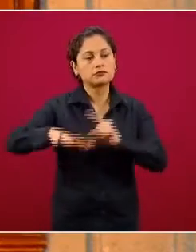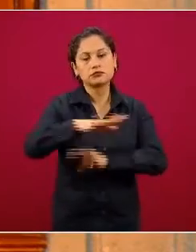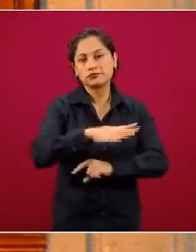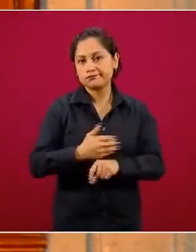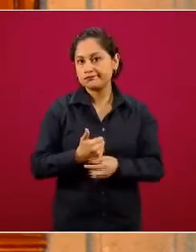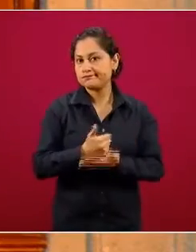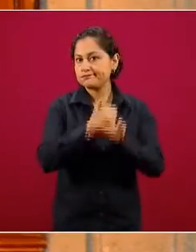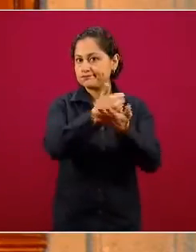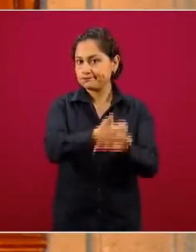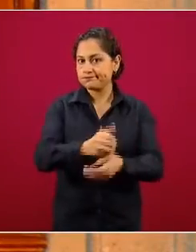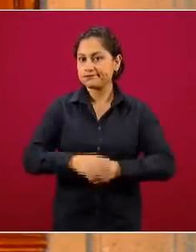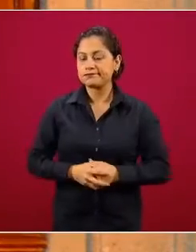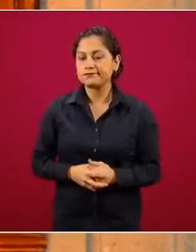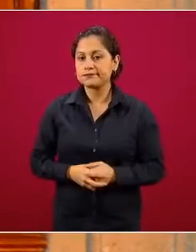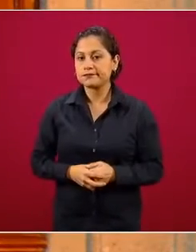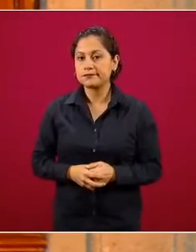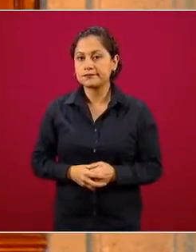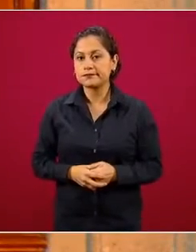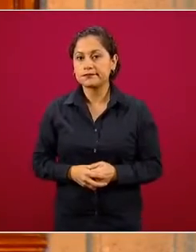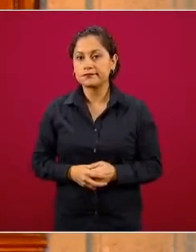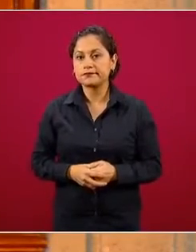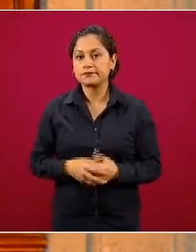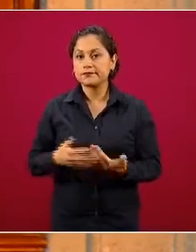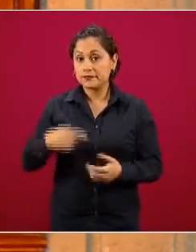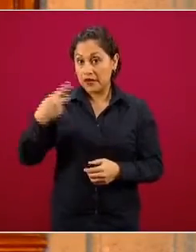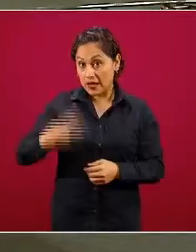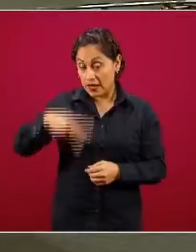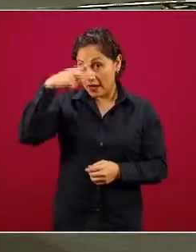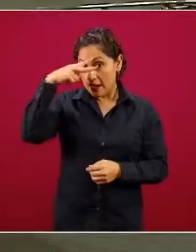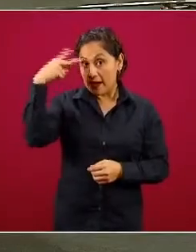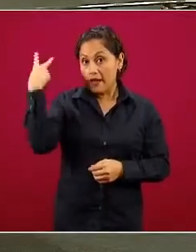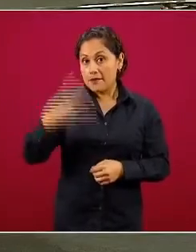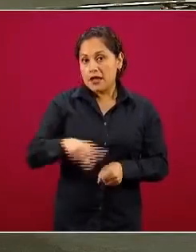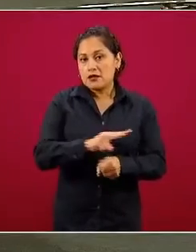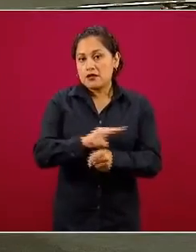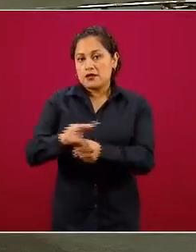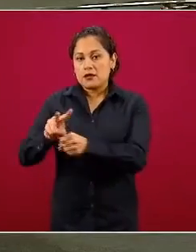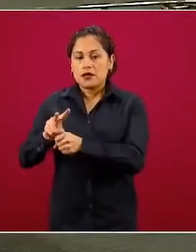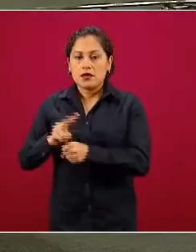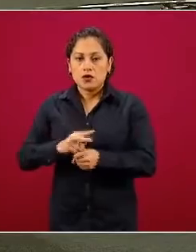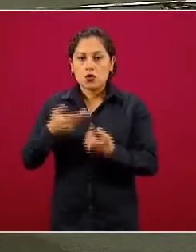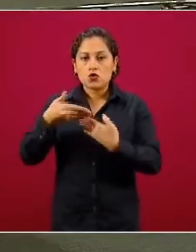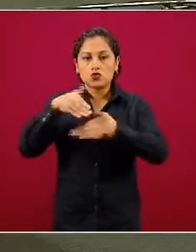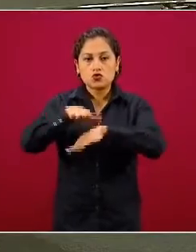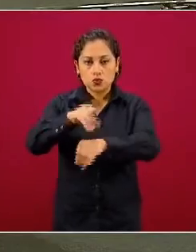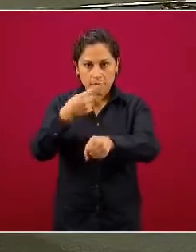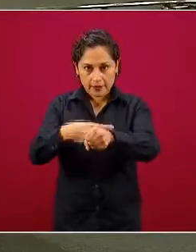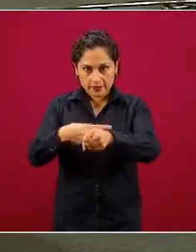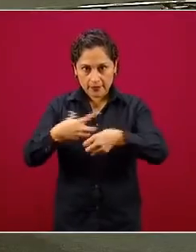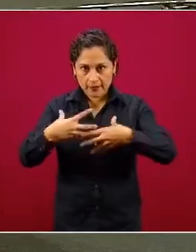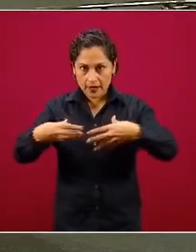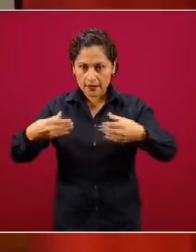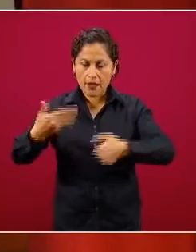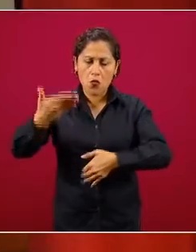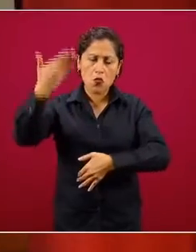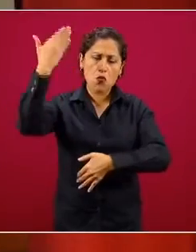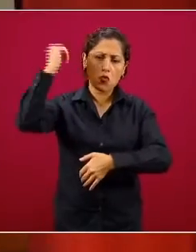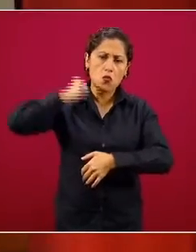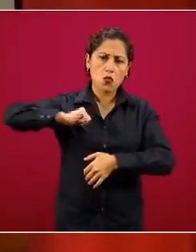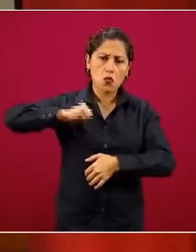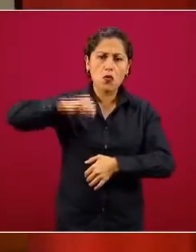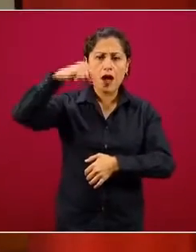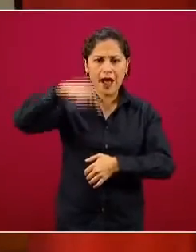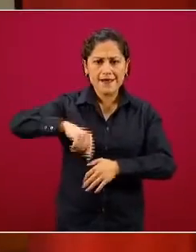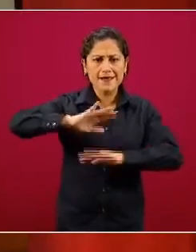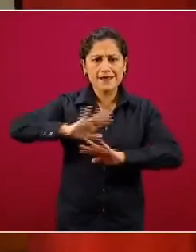mecánica de la vigilancia epidemiológica. México tiene un sistema nacional de vigilancia epidemiológica muy antiguo, sus antecedentes, ya habíamos comentado